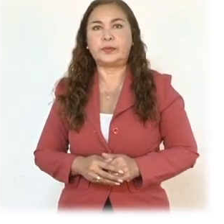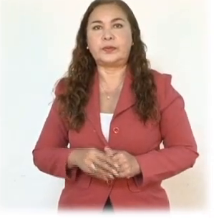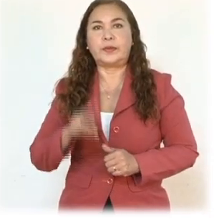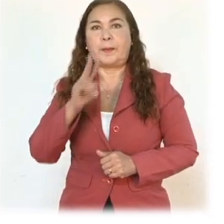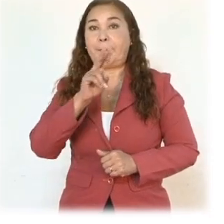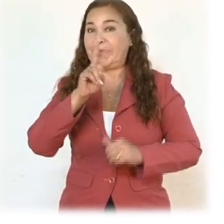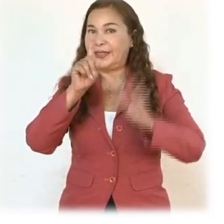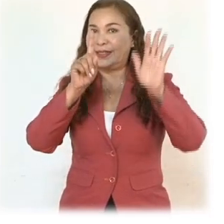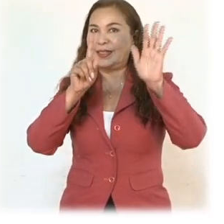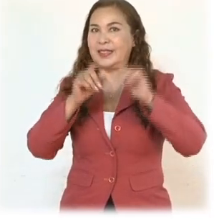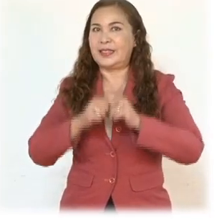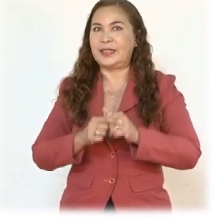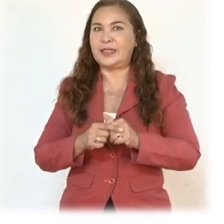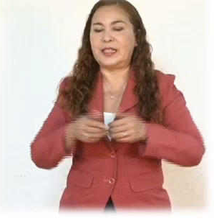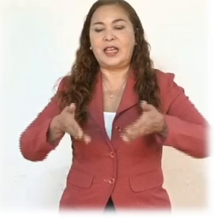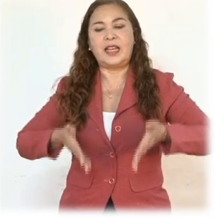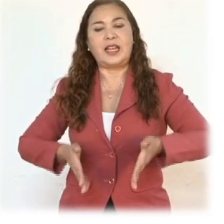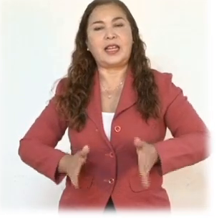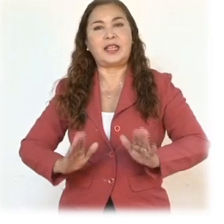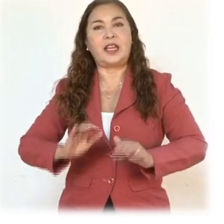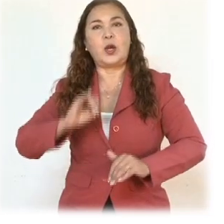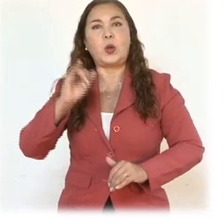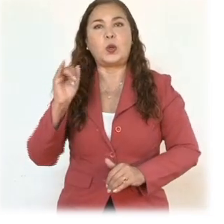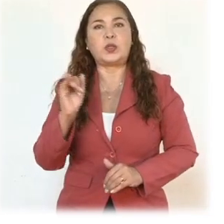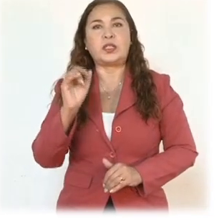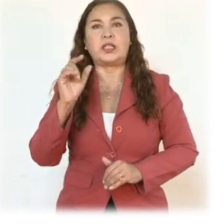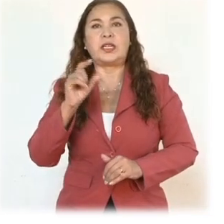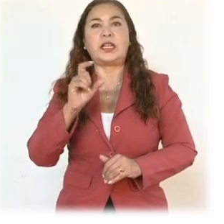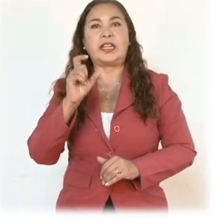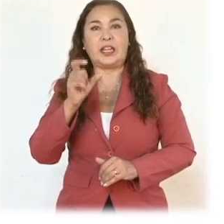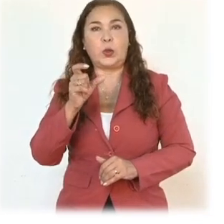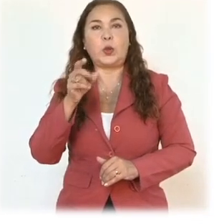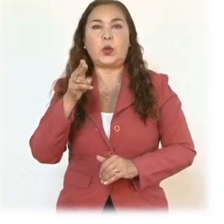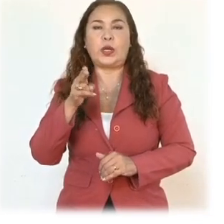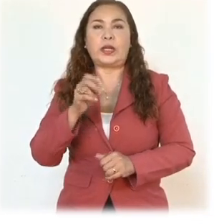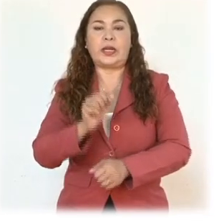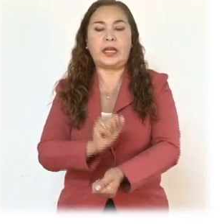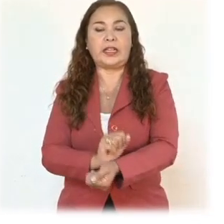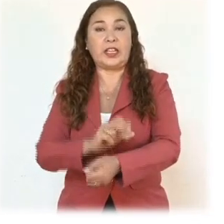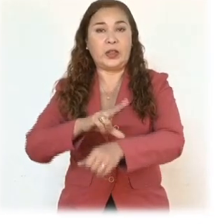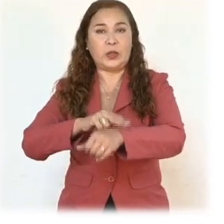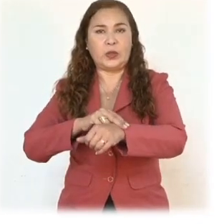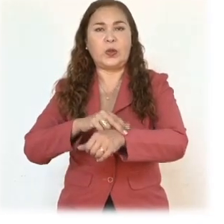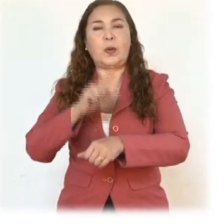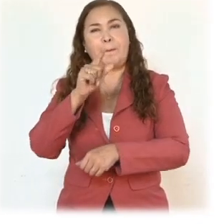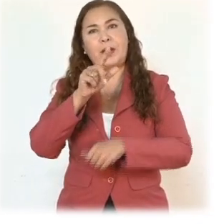día 26 natalicio de José Gregorio Hernández